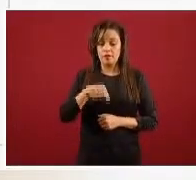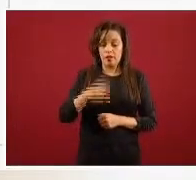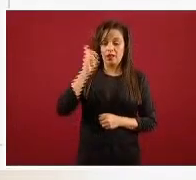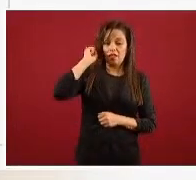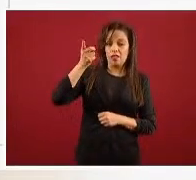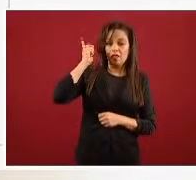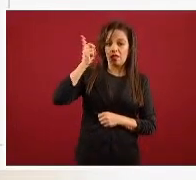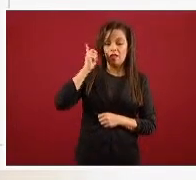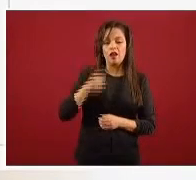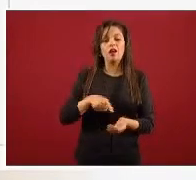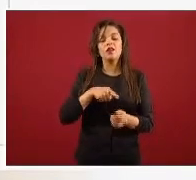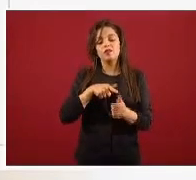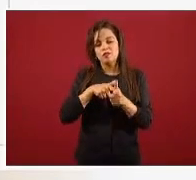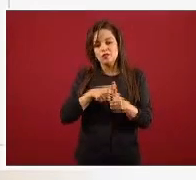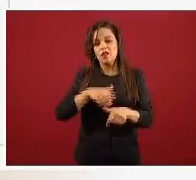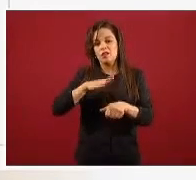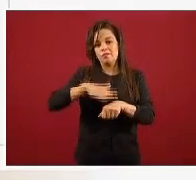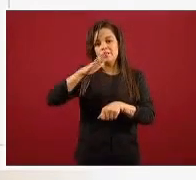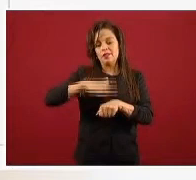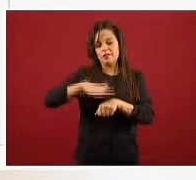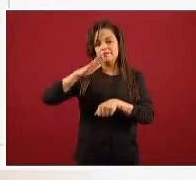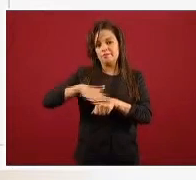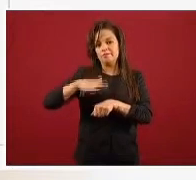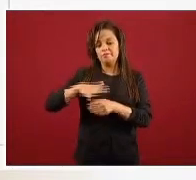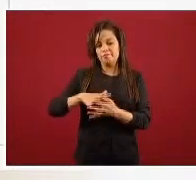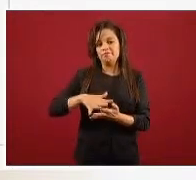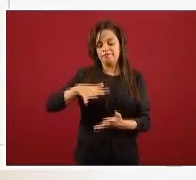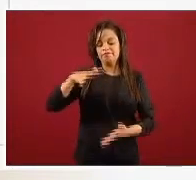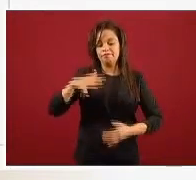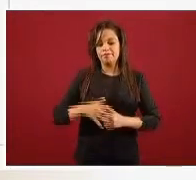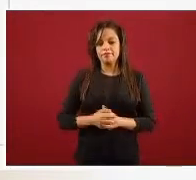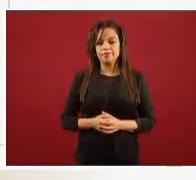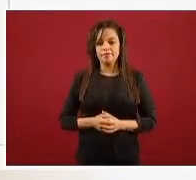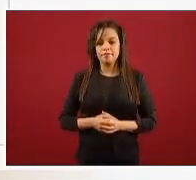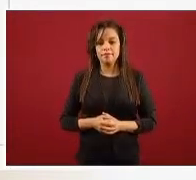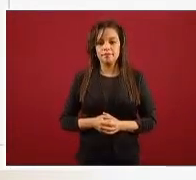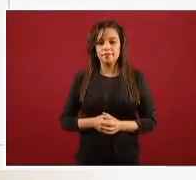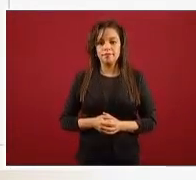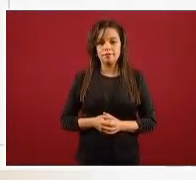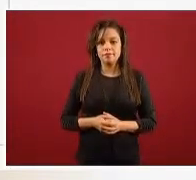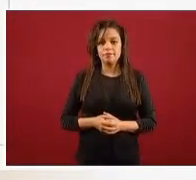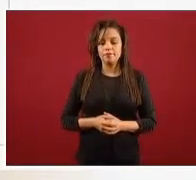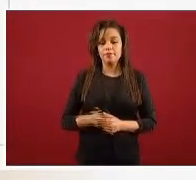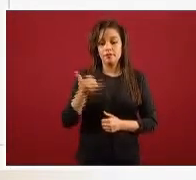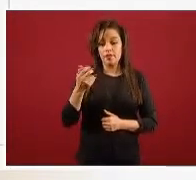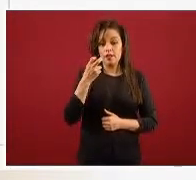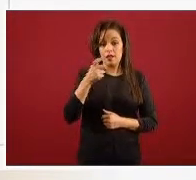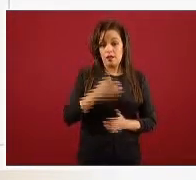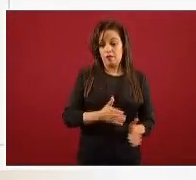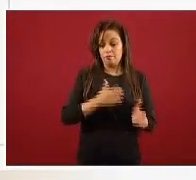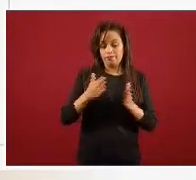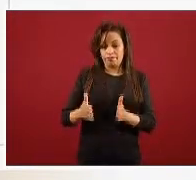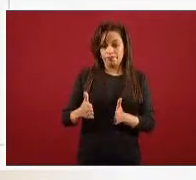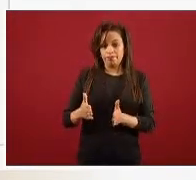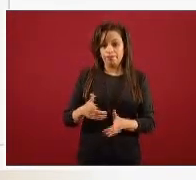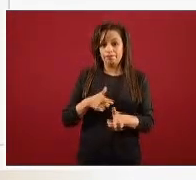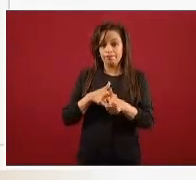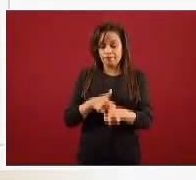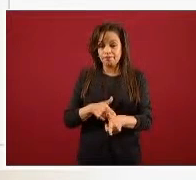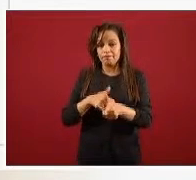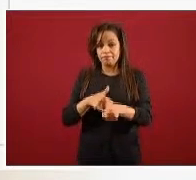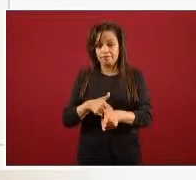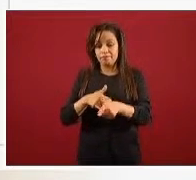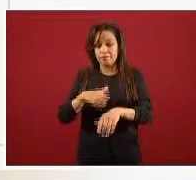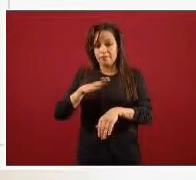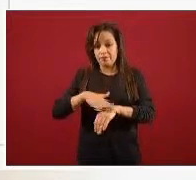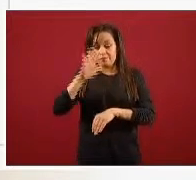sigue incrementándose, y así lo vamos a ver en la medida que nos vayamos adelantando o avanzando en este escenario 2